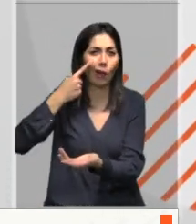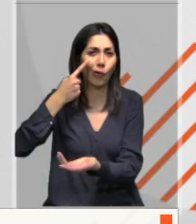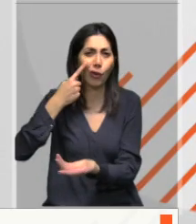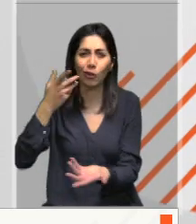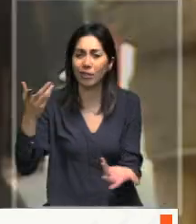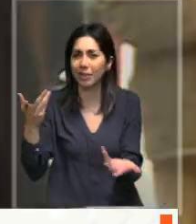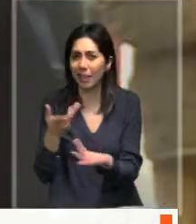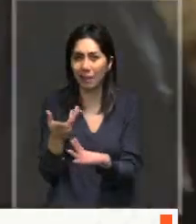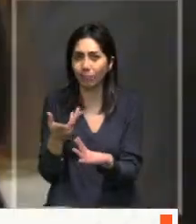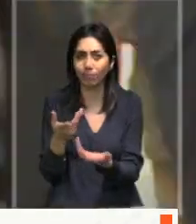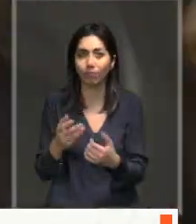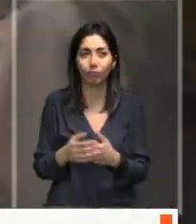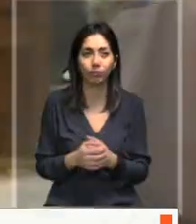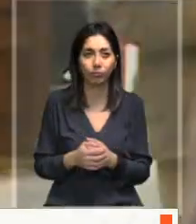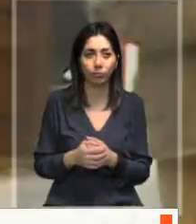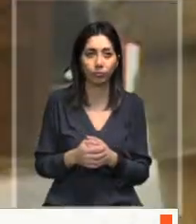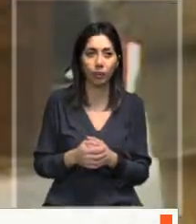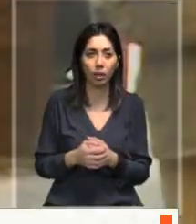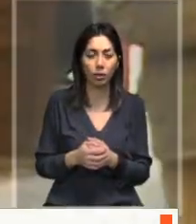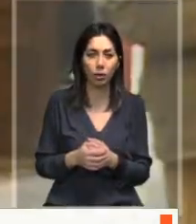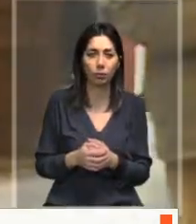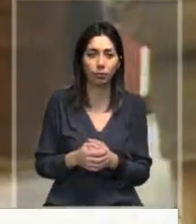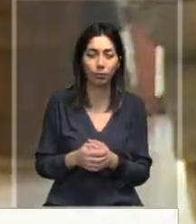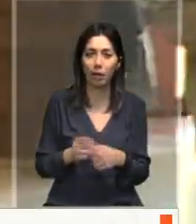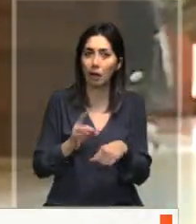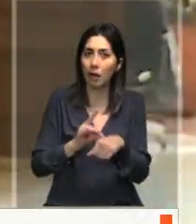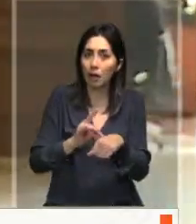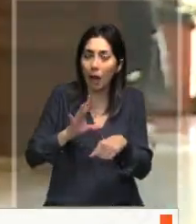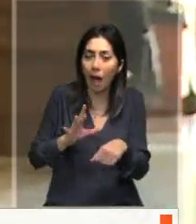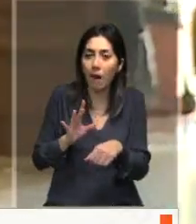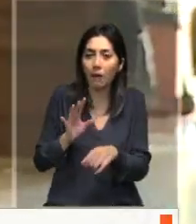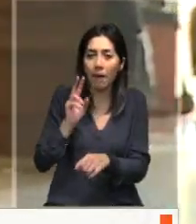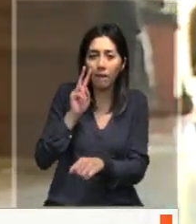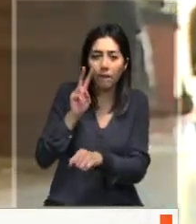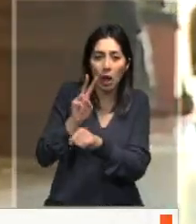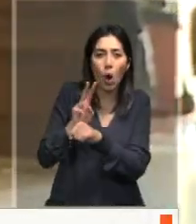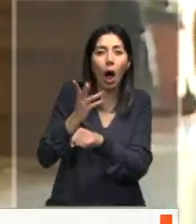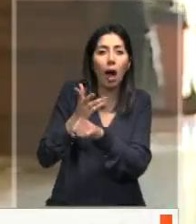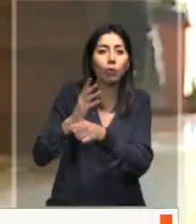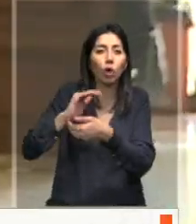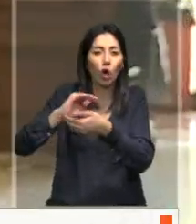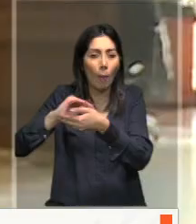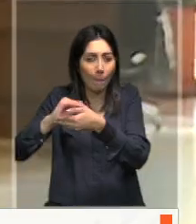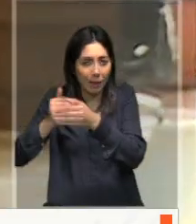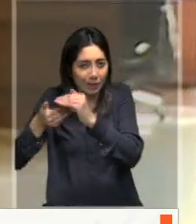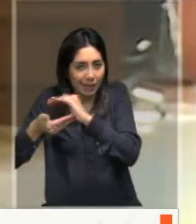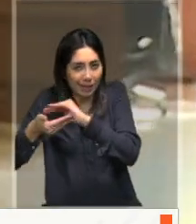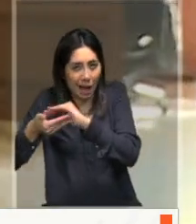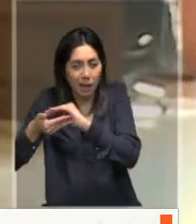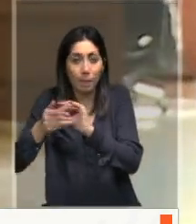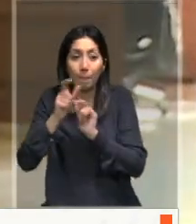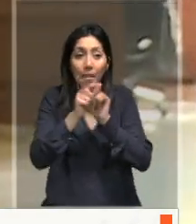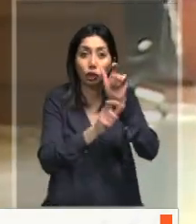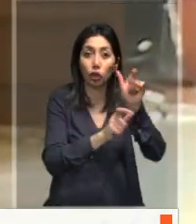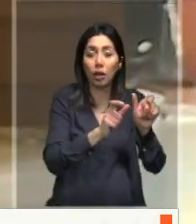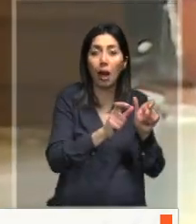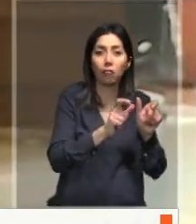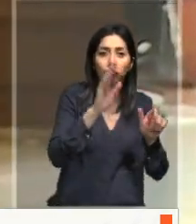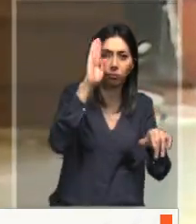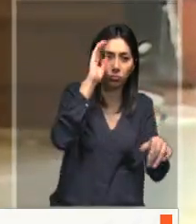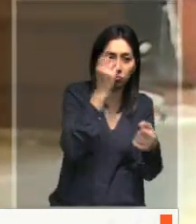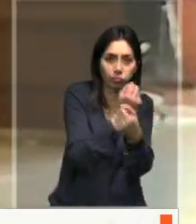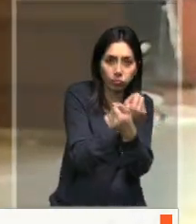lo revelado. Realza aún más la gravedad del hecho cuando tú estás viendo una complicidad muchas veces entre personal de las fuerzas de orden y